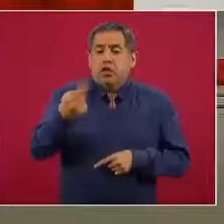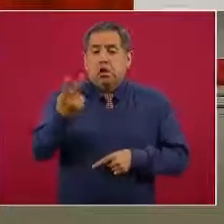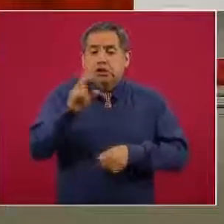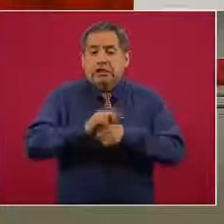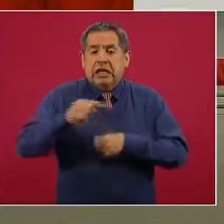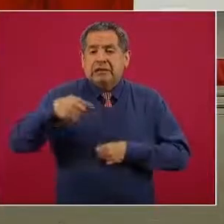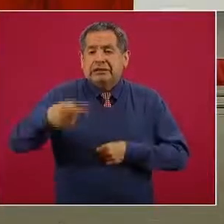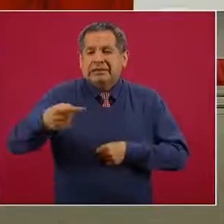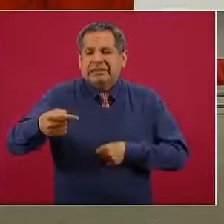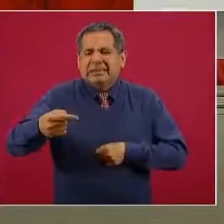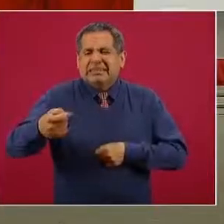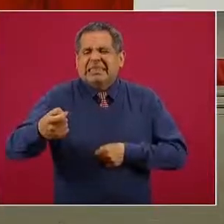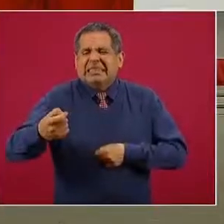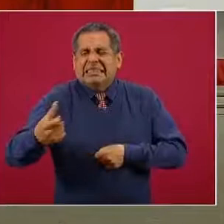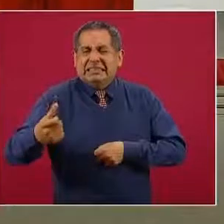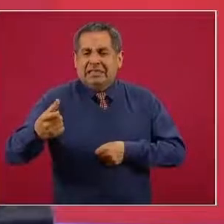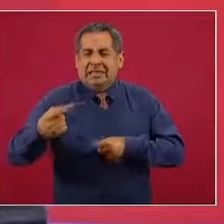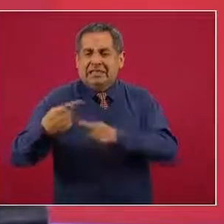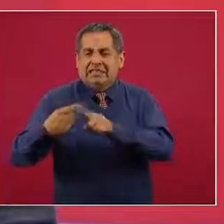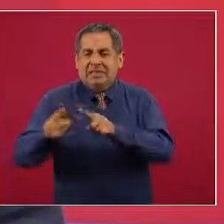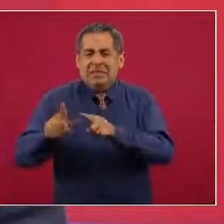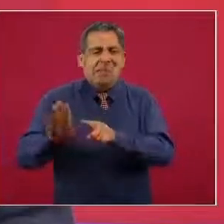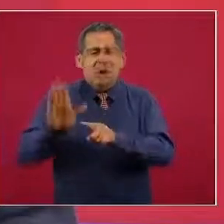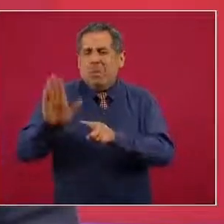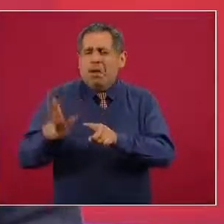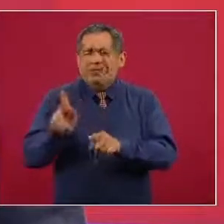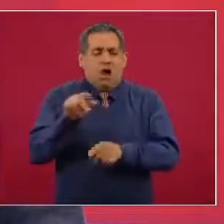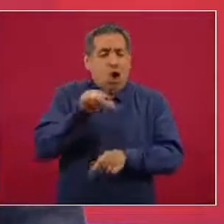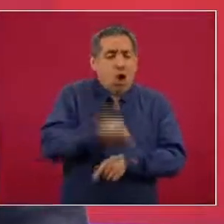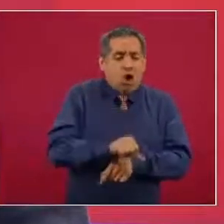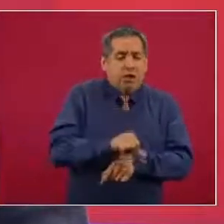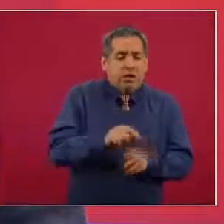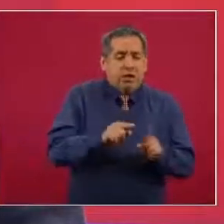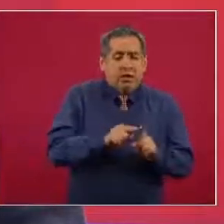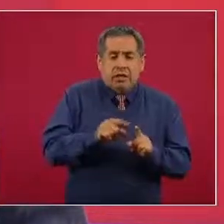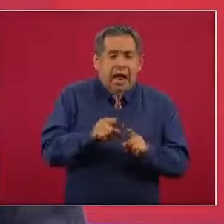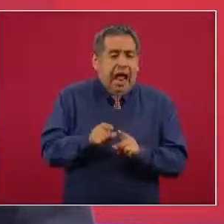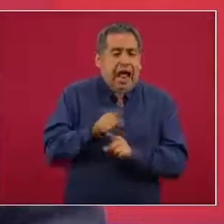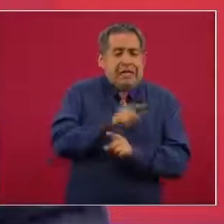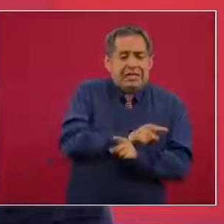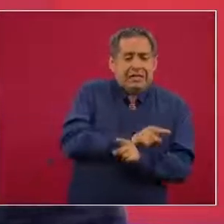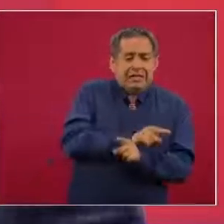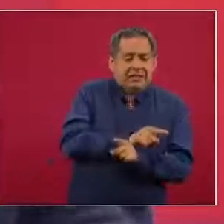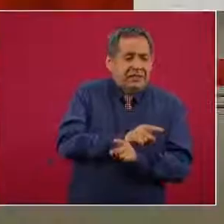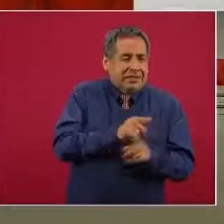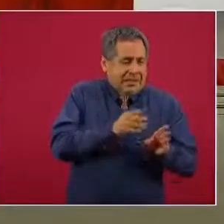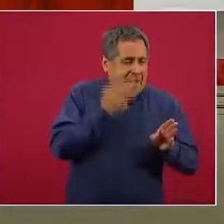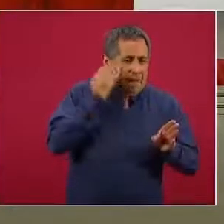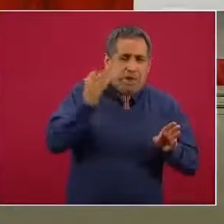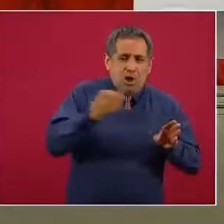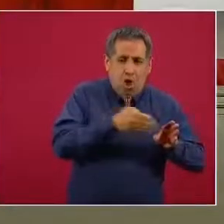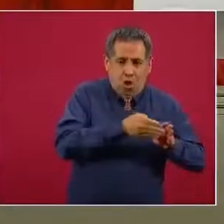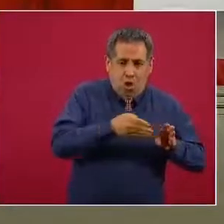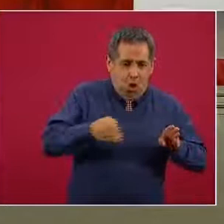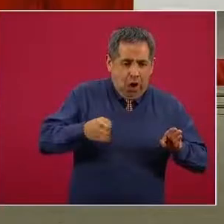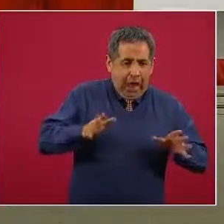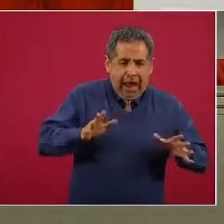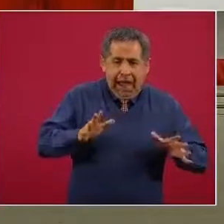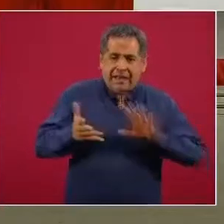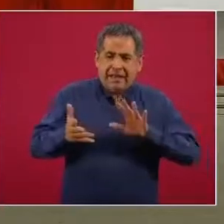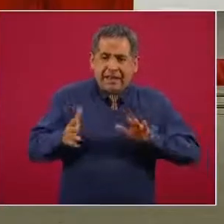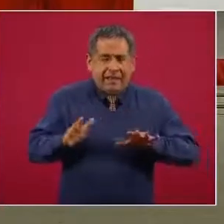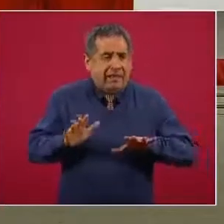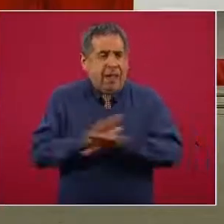mañana es un poquito diferente, pero es muy parecida a la de hoy y a la de anteayer. Entonces, los periodos en que cambia esto